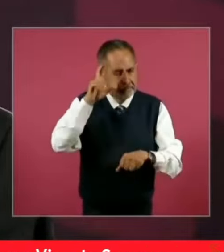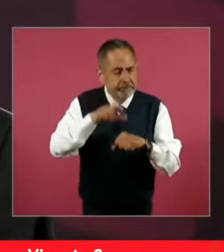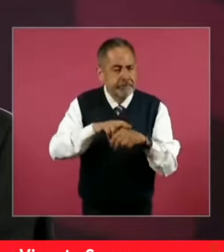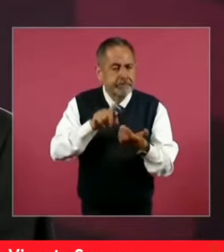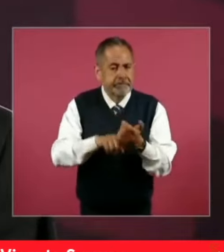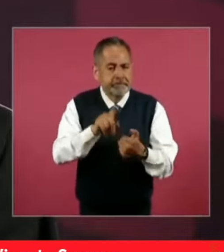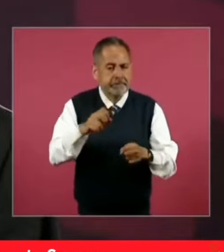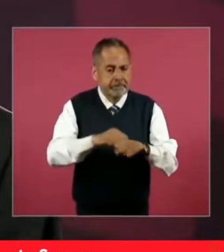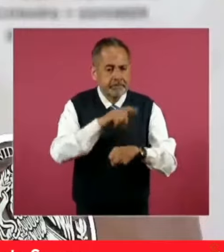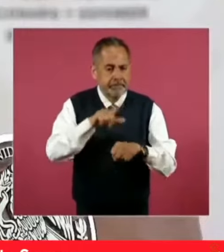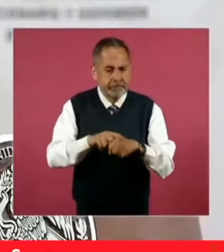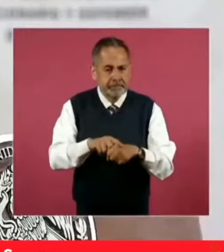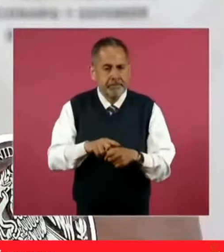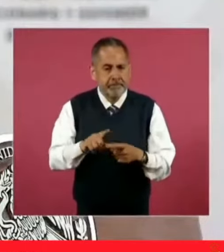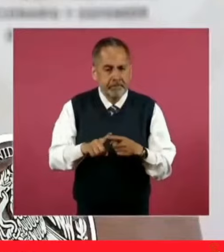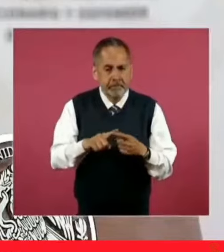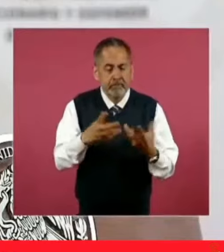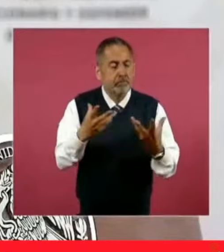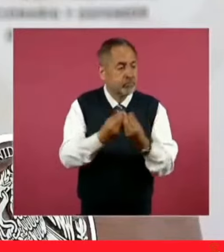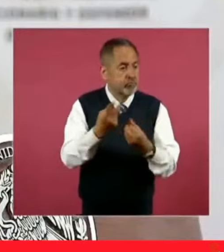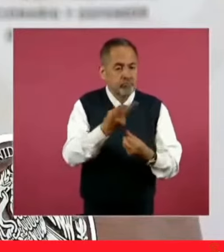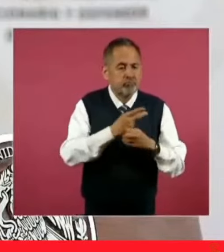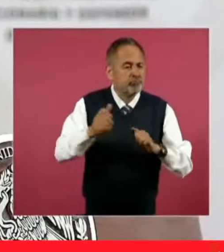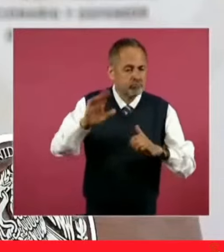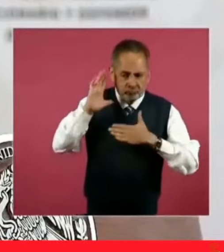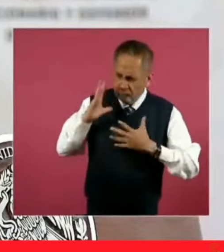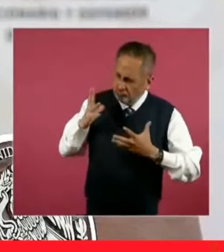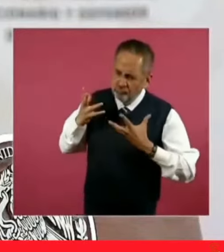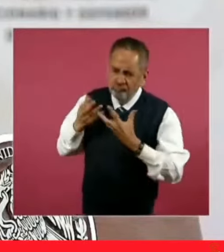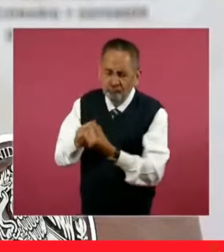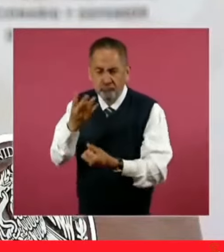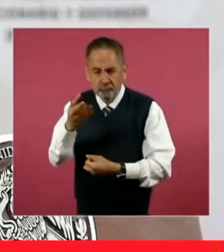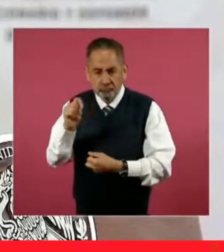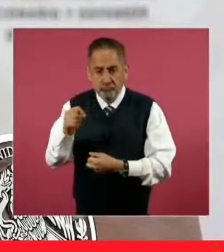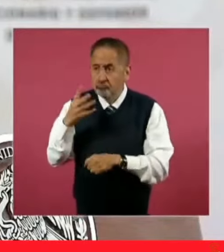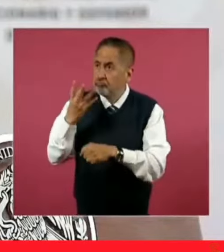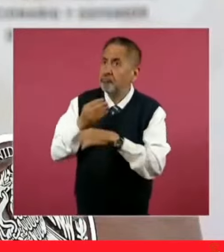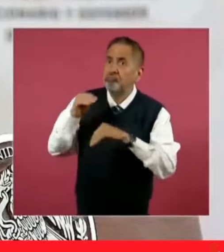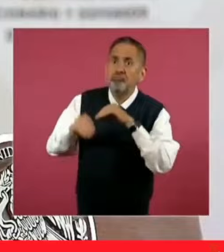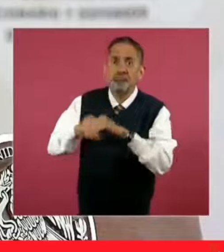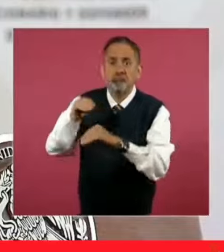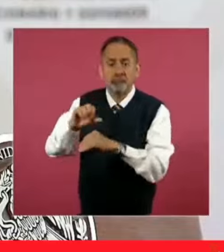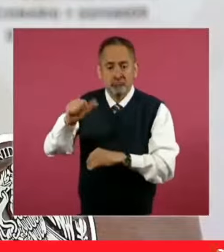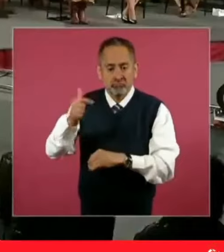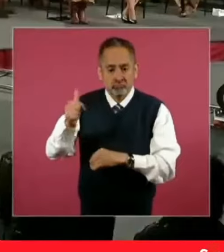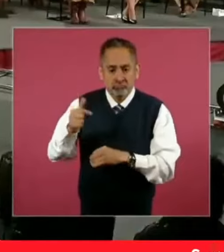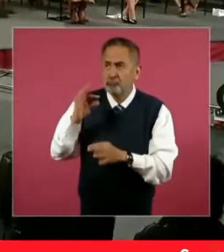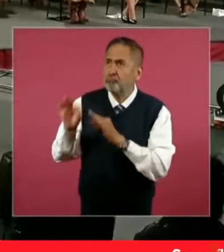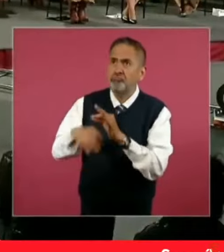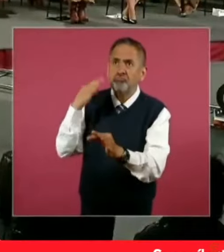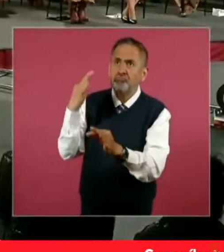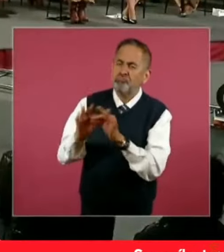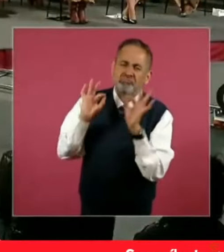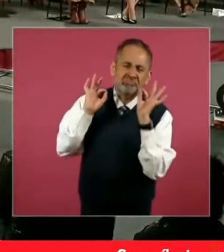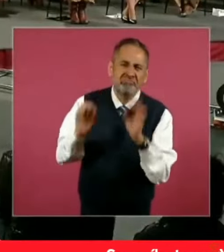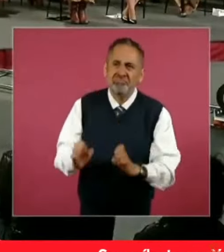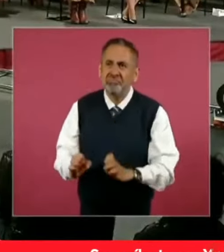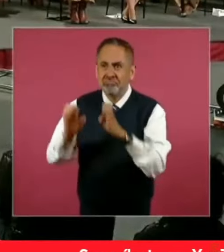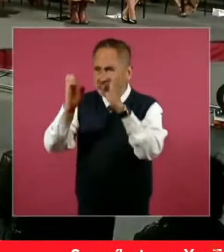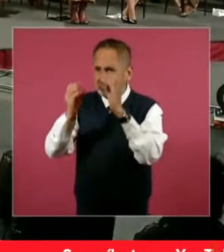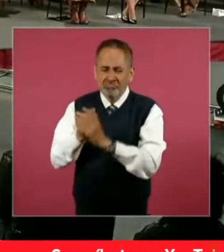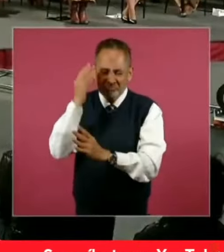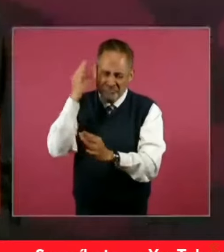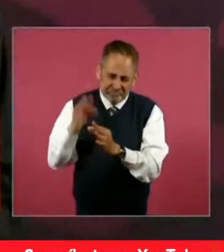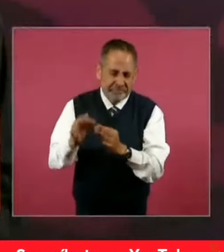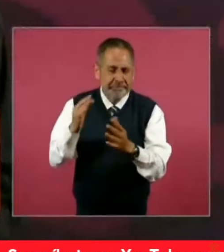Agrario Nacional, sin cuyo compromiso total con la 4T, el nuevo edificio del Archivo General Agrario no sería una realidad. Y gracias